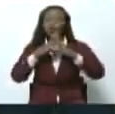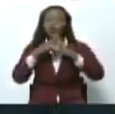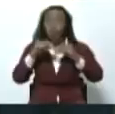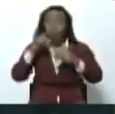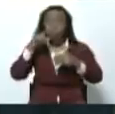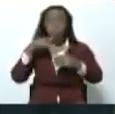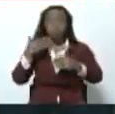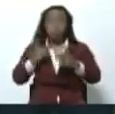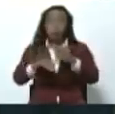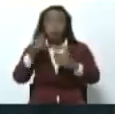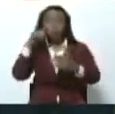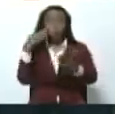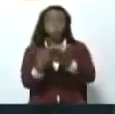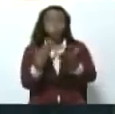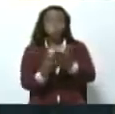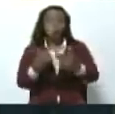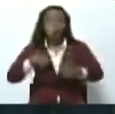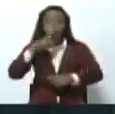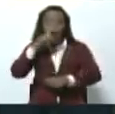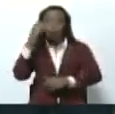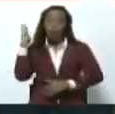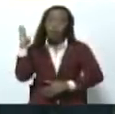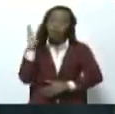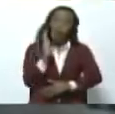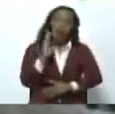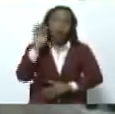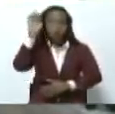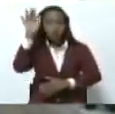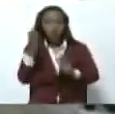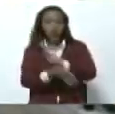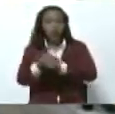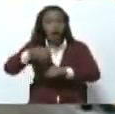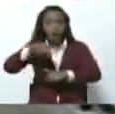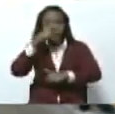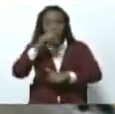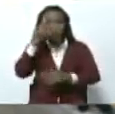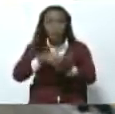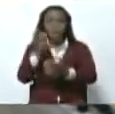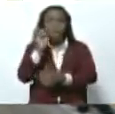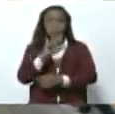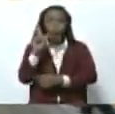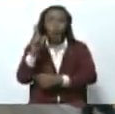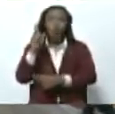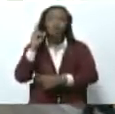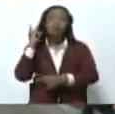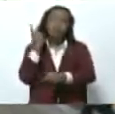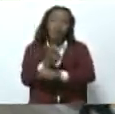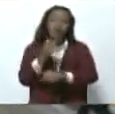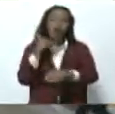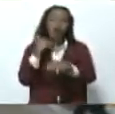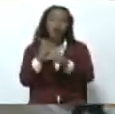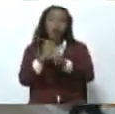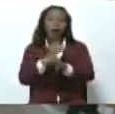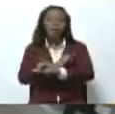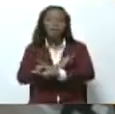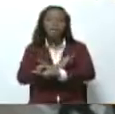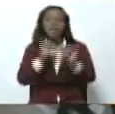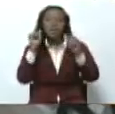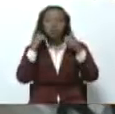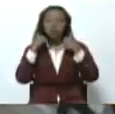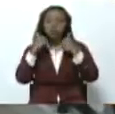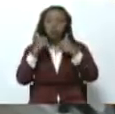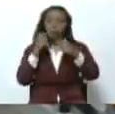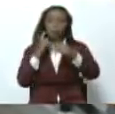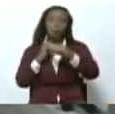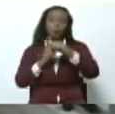constatar en los años que están por venir. Este año 2021 debe terminar bien, está terminando bien,